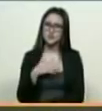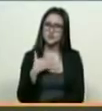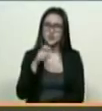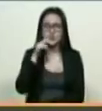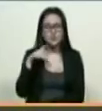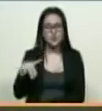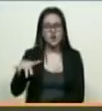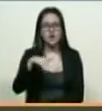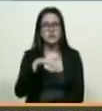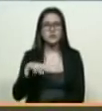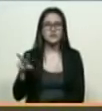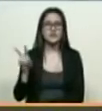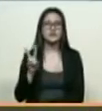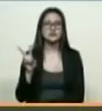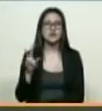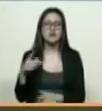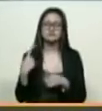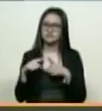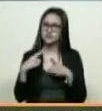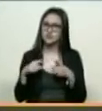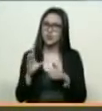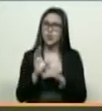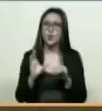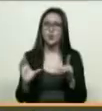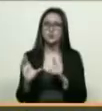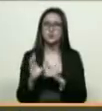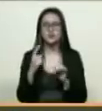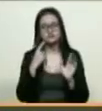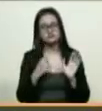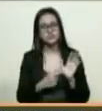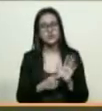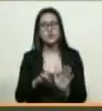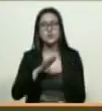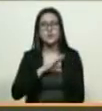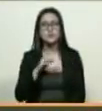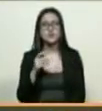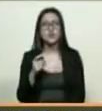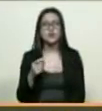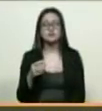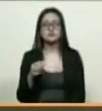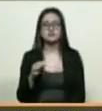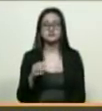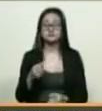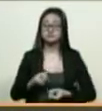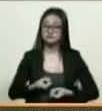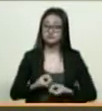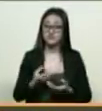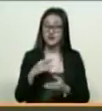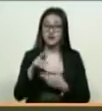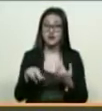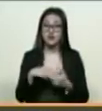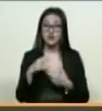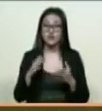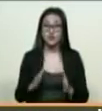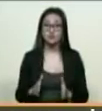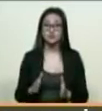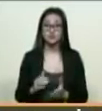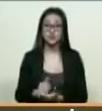pueblo venezolano, nuestra diversidad cultural mostrada por los propios cultores que han sido reivindicados en revolución, y